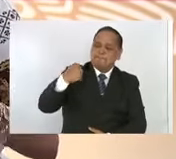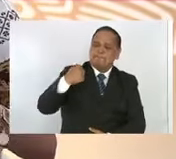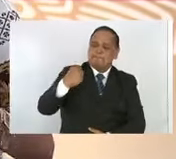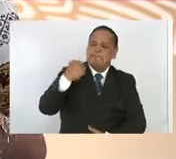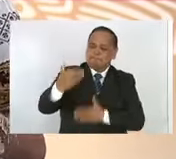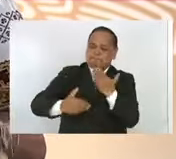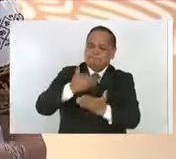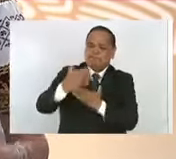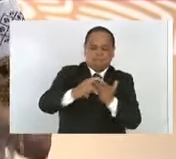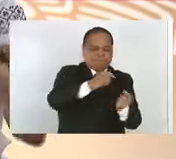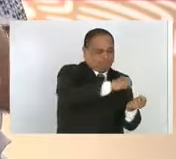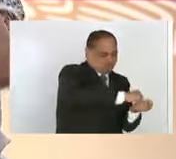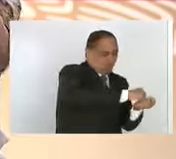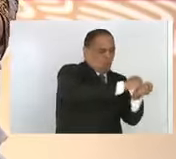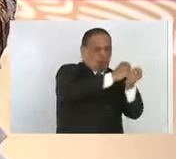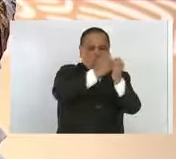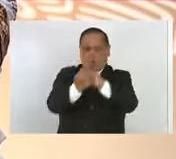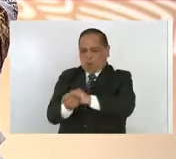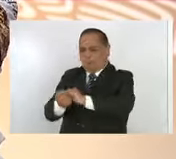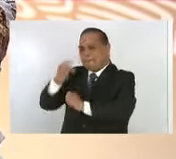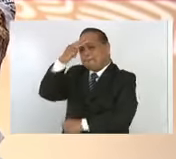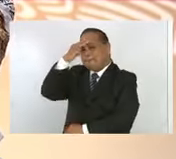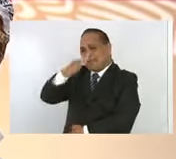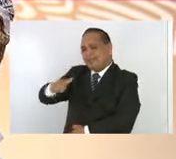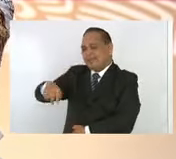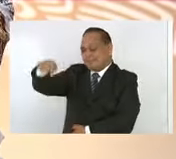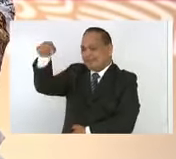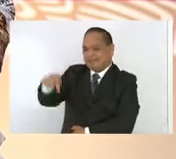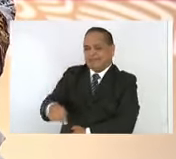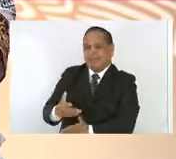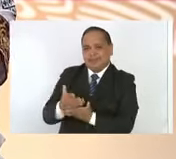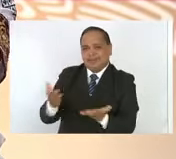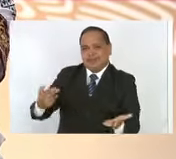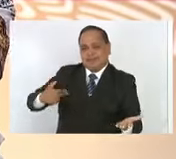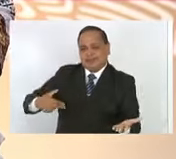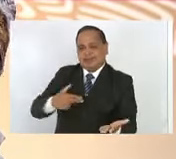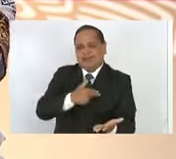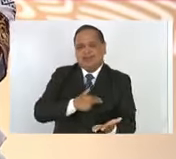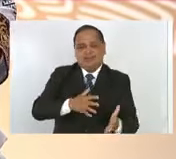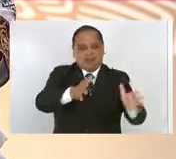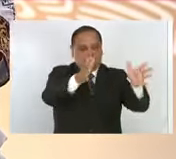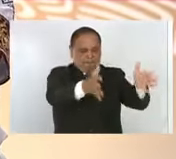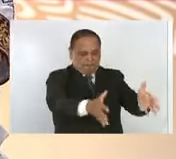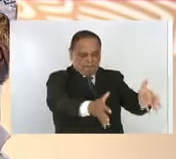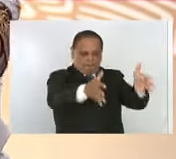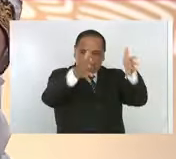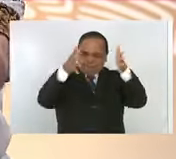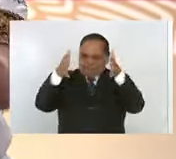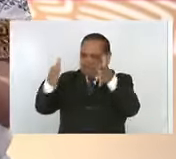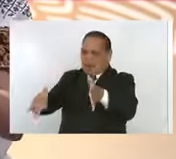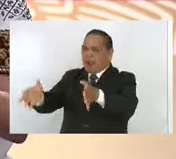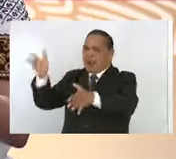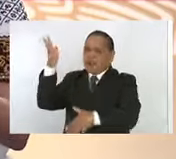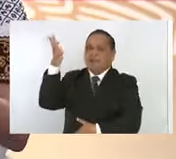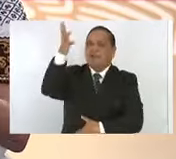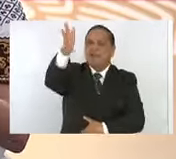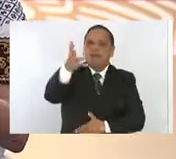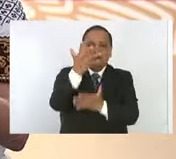transformar a México, que nos puso en otro escenario y en otra ruta de